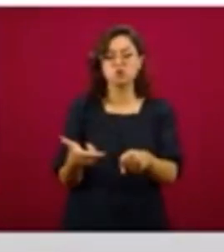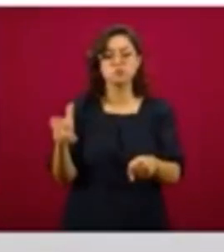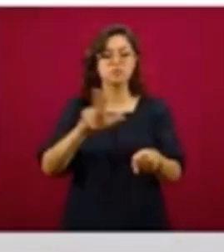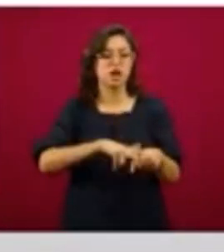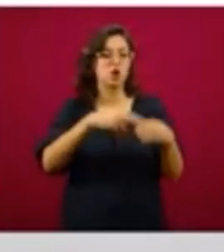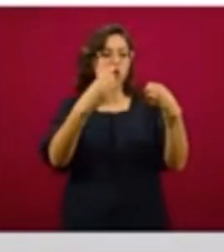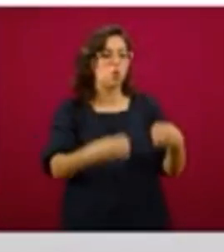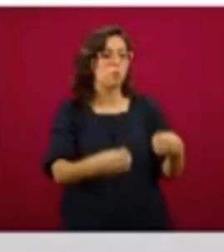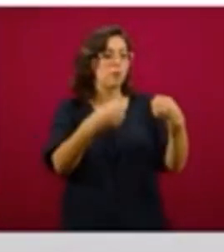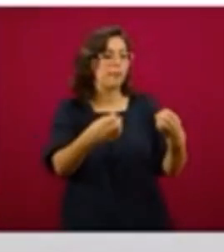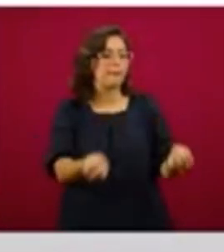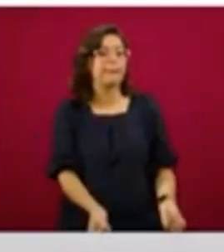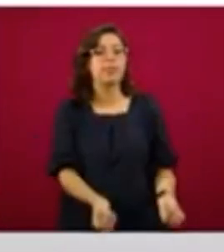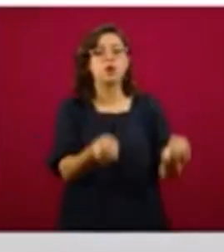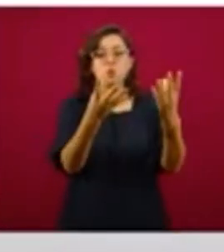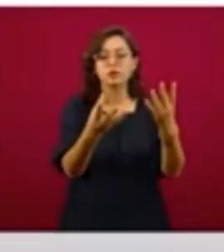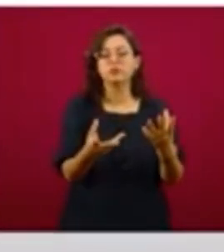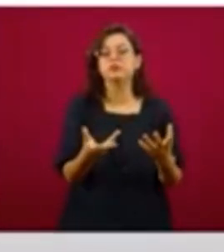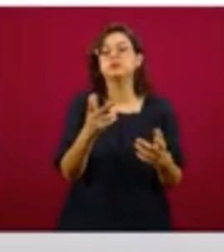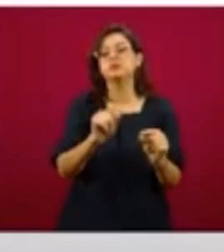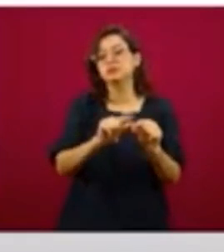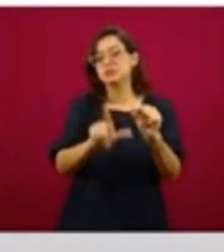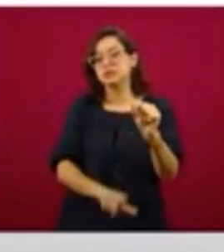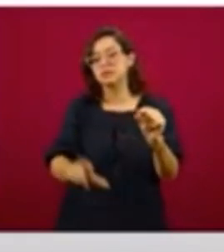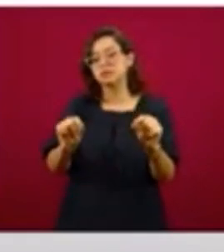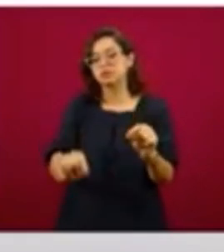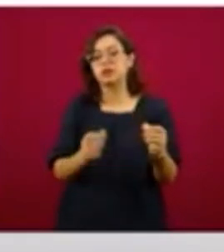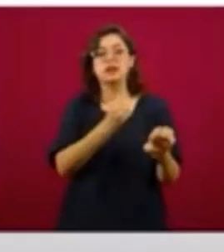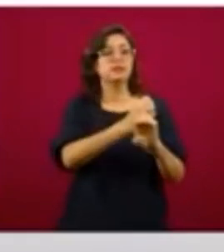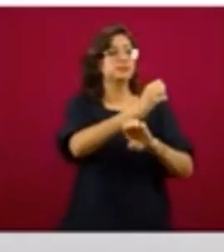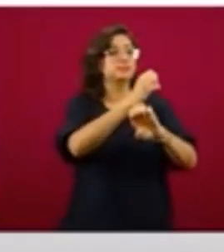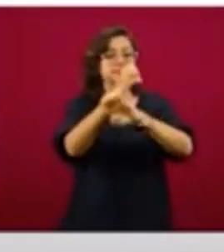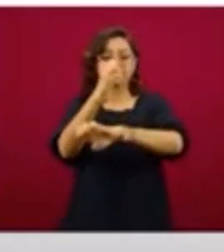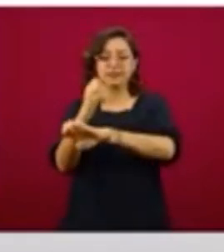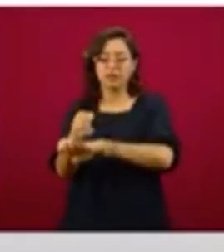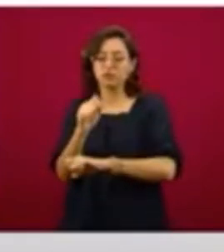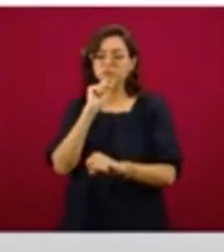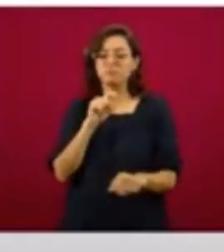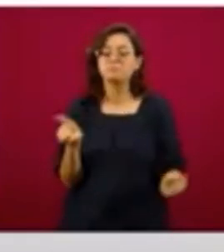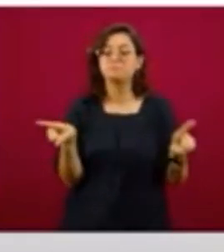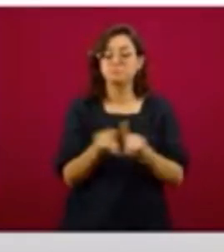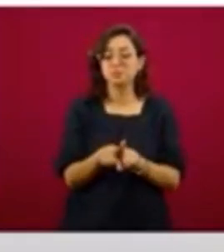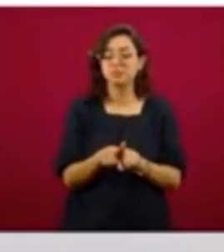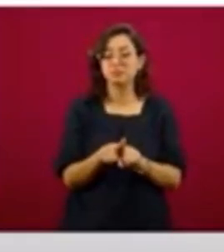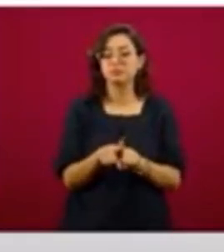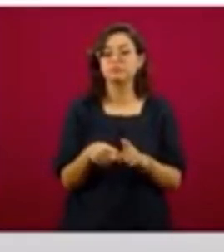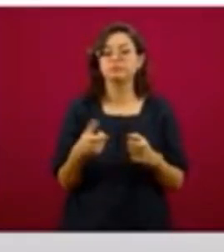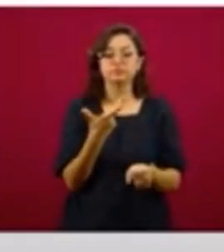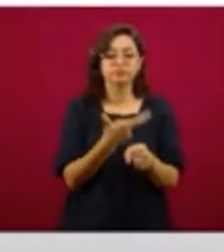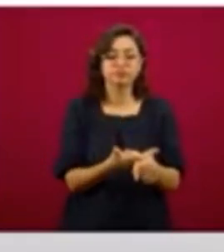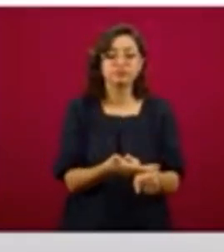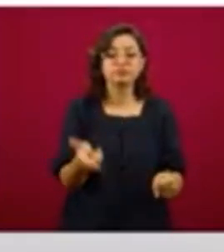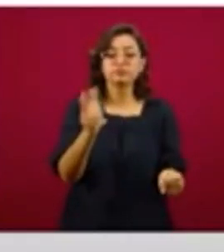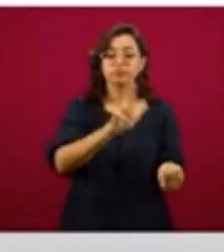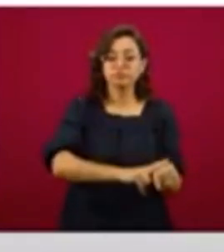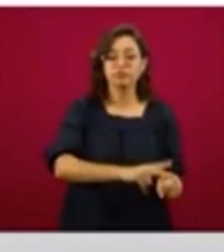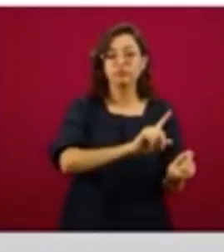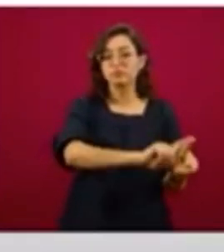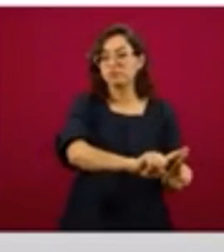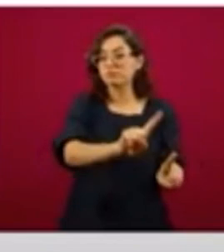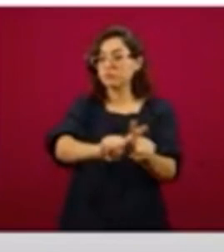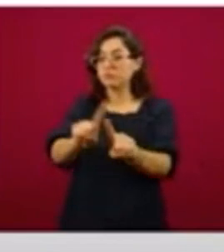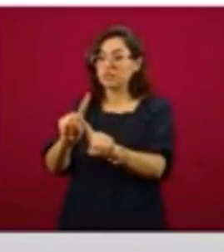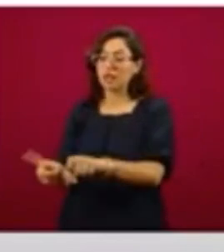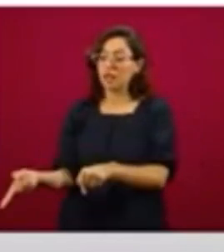hay de a nivel nacional a nivel estatal que es los hospitales que todos los